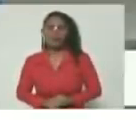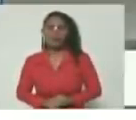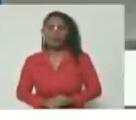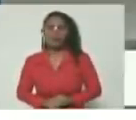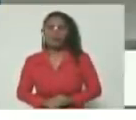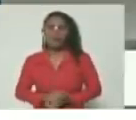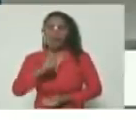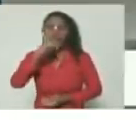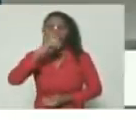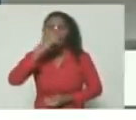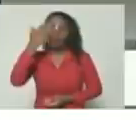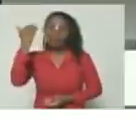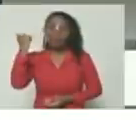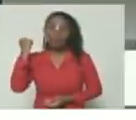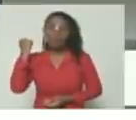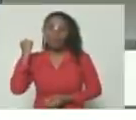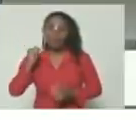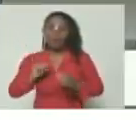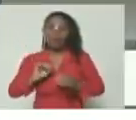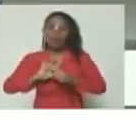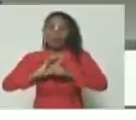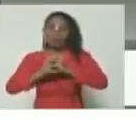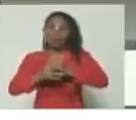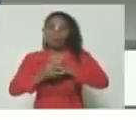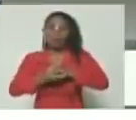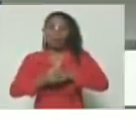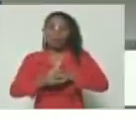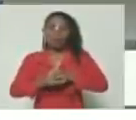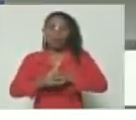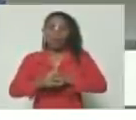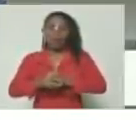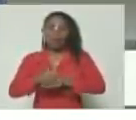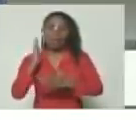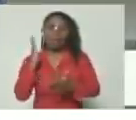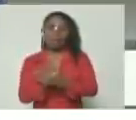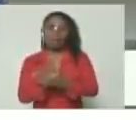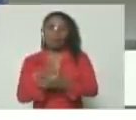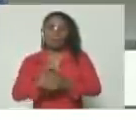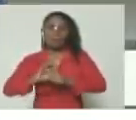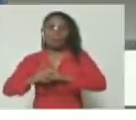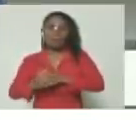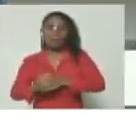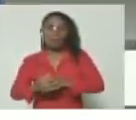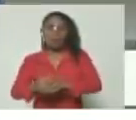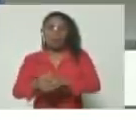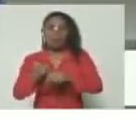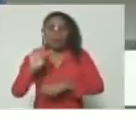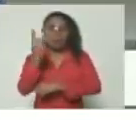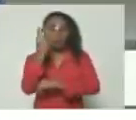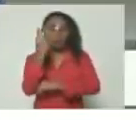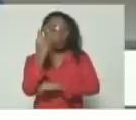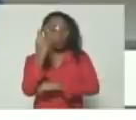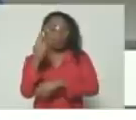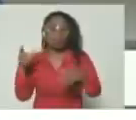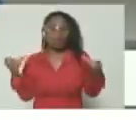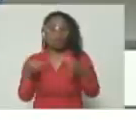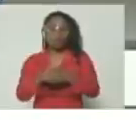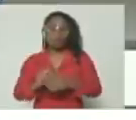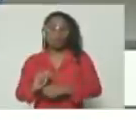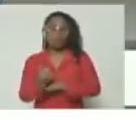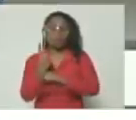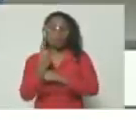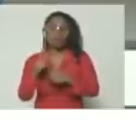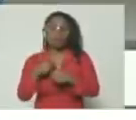el año pasado, en plena pandemia, a mitad de pandemia, segunda reunión, y a principios de este año.